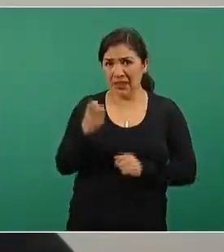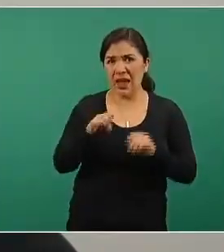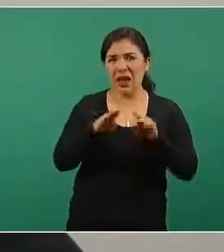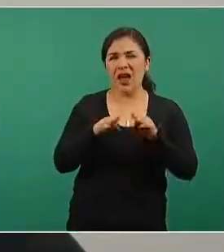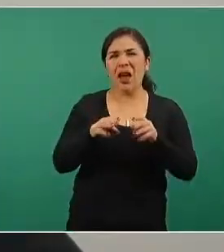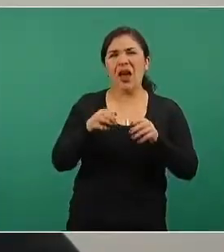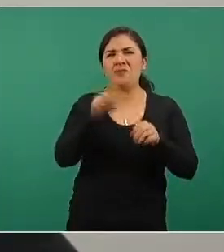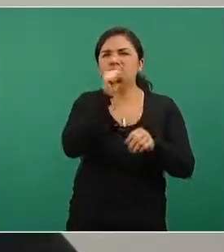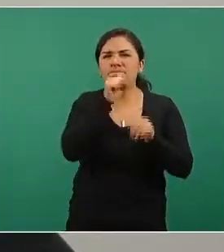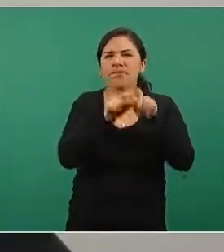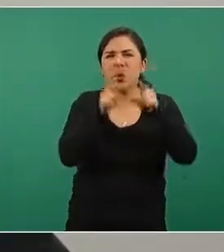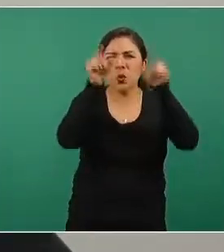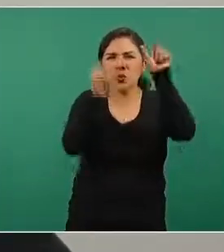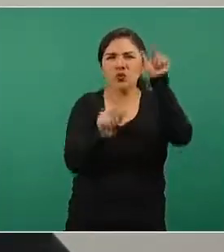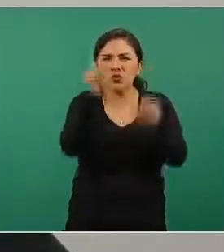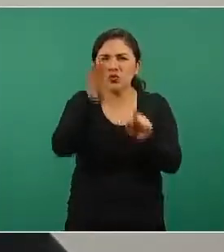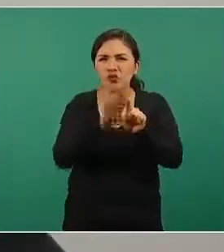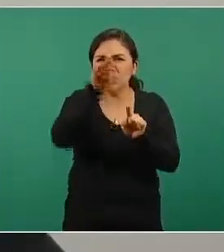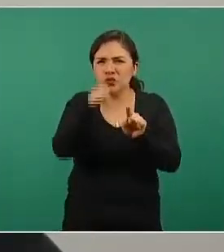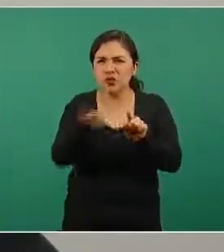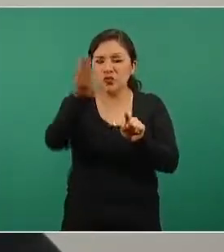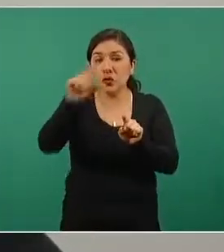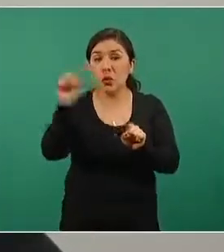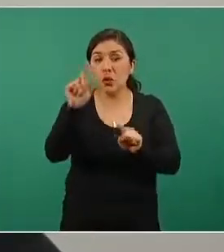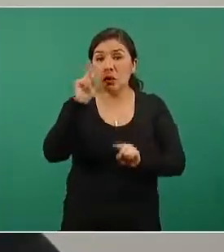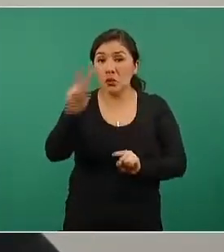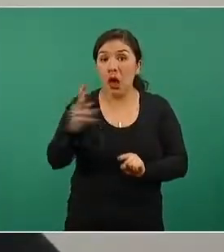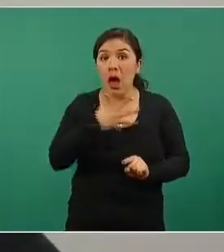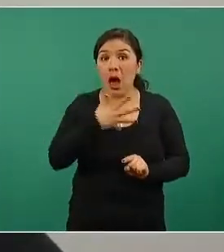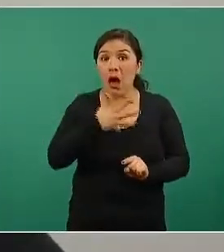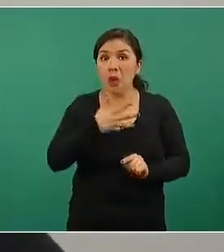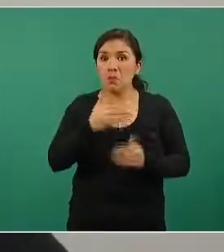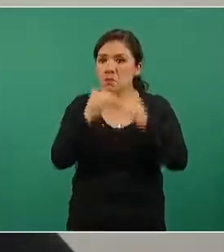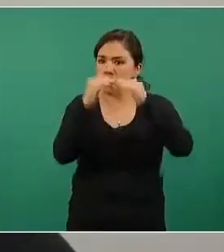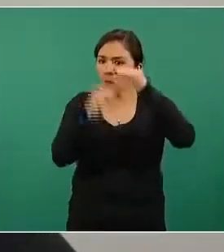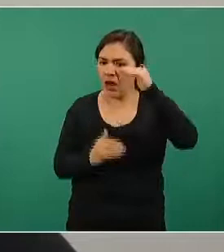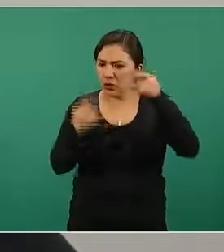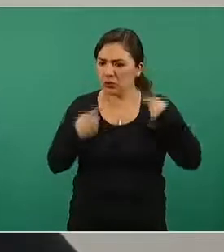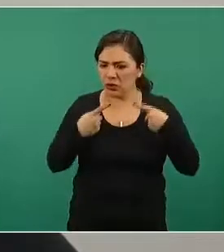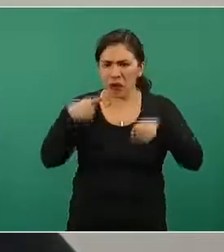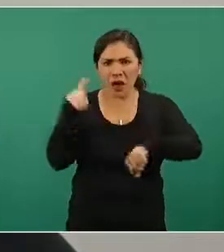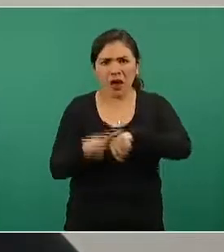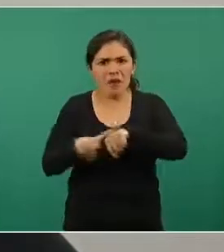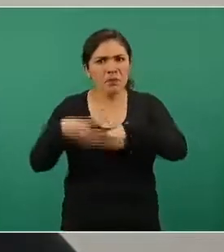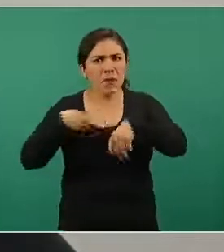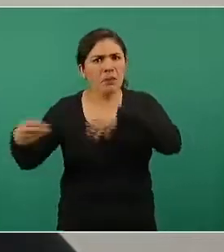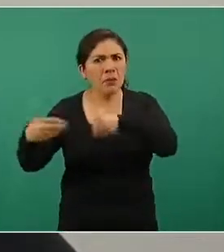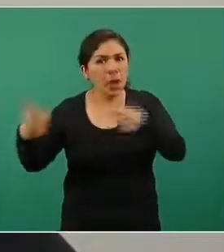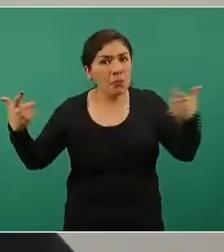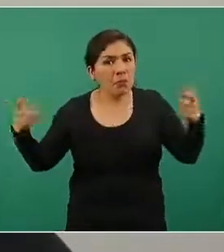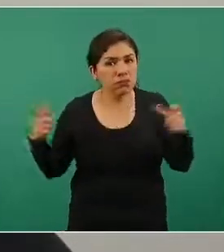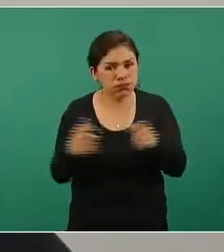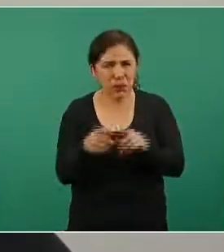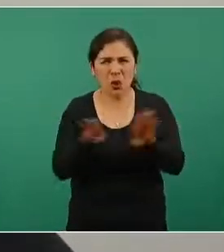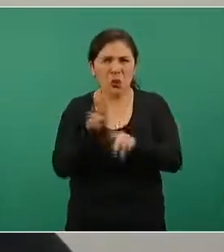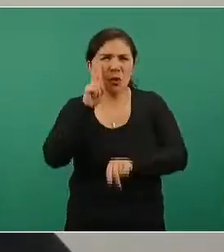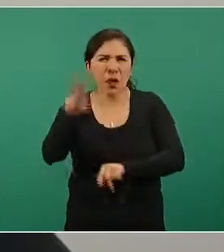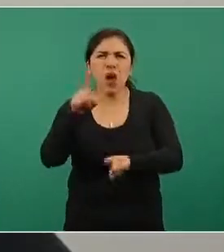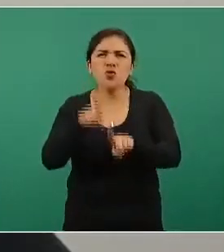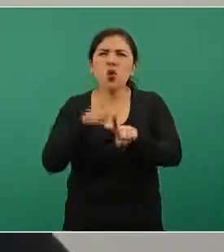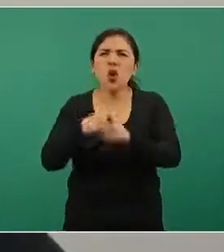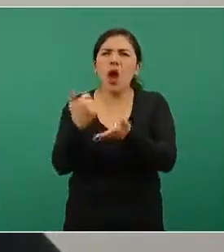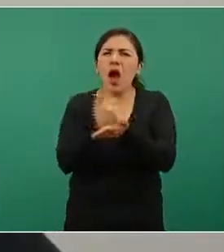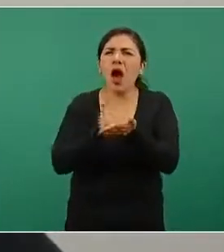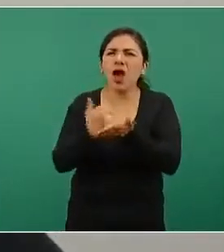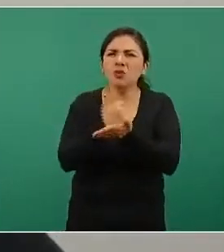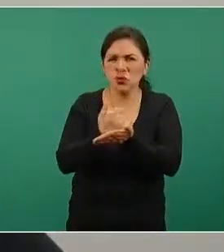una disminución importante de casos, es decir, de carga de enfermedad, y como lo vemos en la línea azul, este descenso